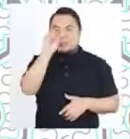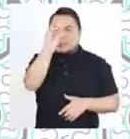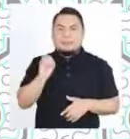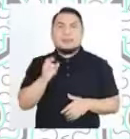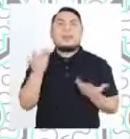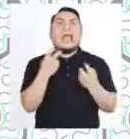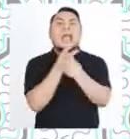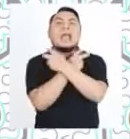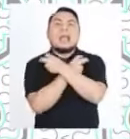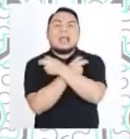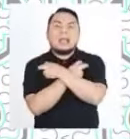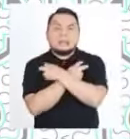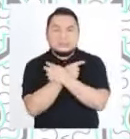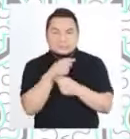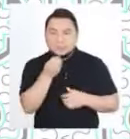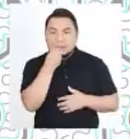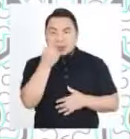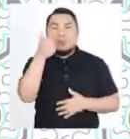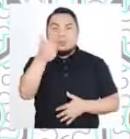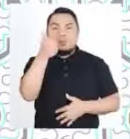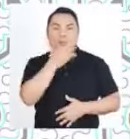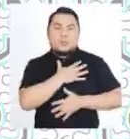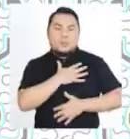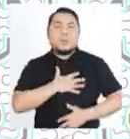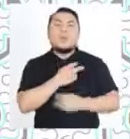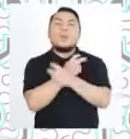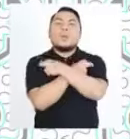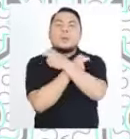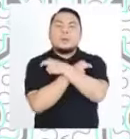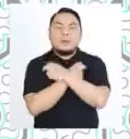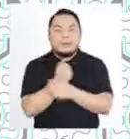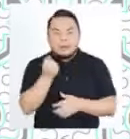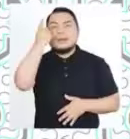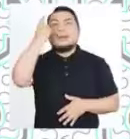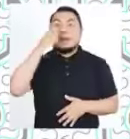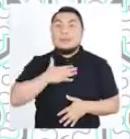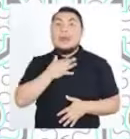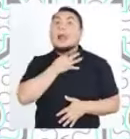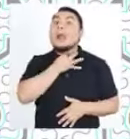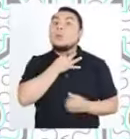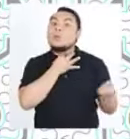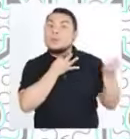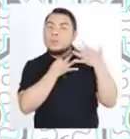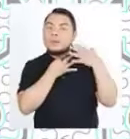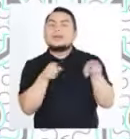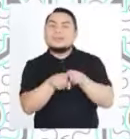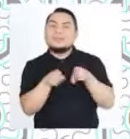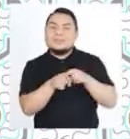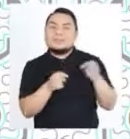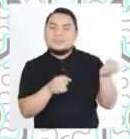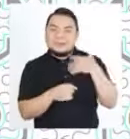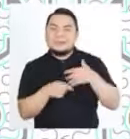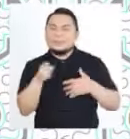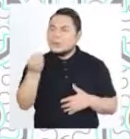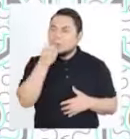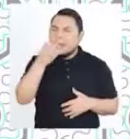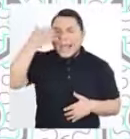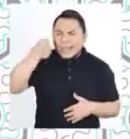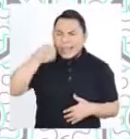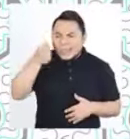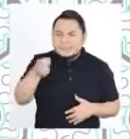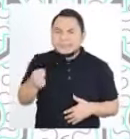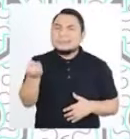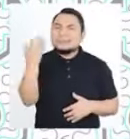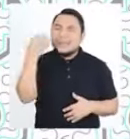ellos es el calcio, que es bueno para los huesos. Ya entiendo, porque mi abuelita me dice lo mismo. Toma